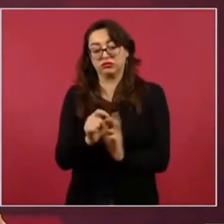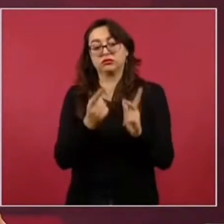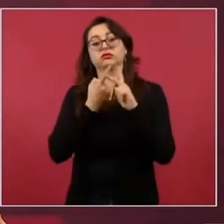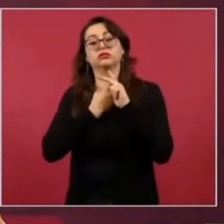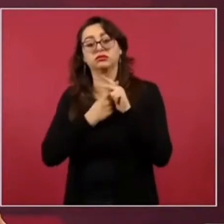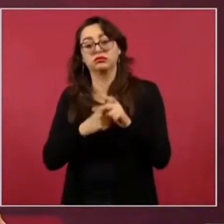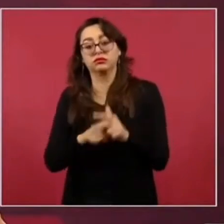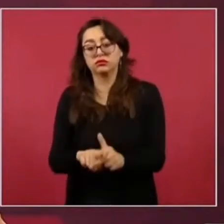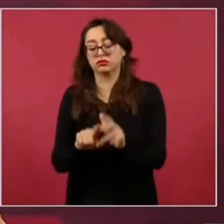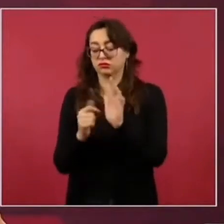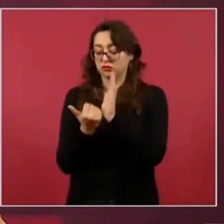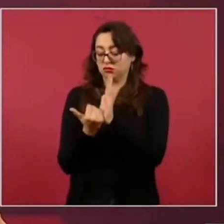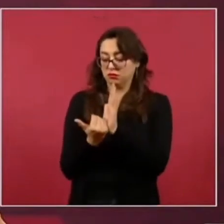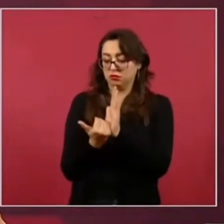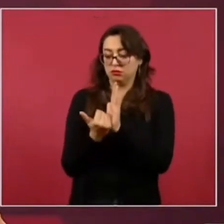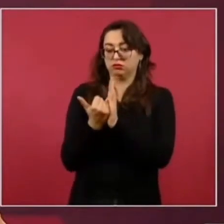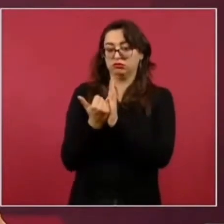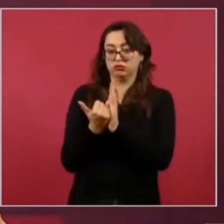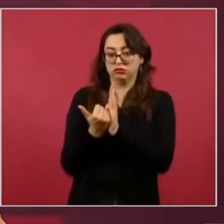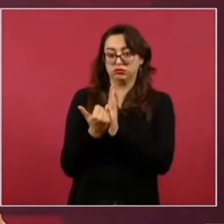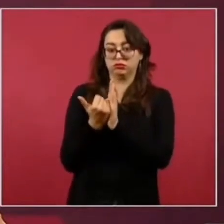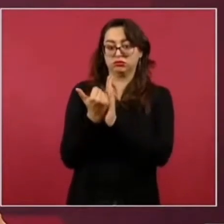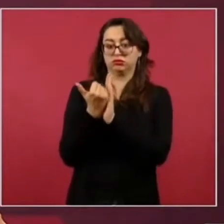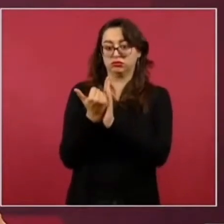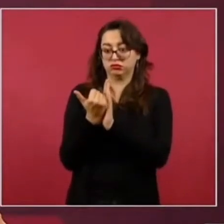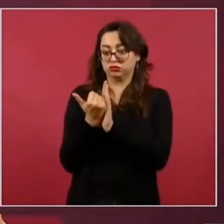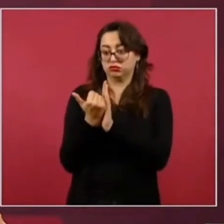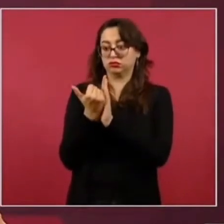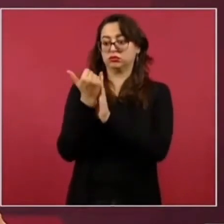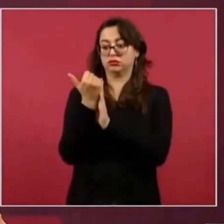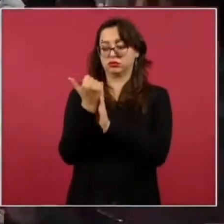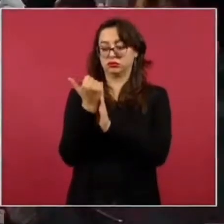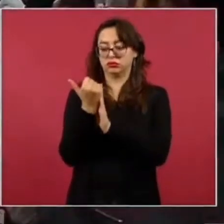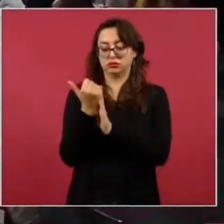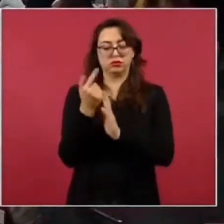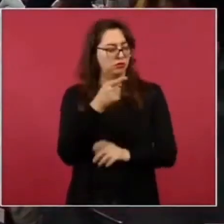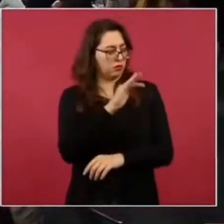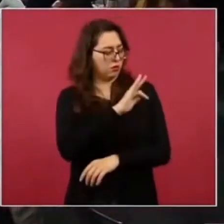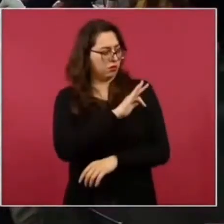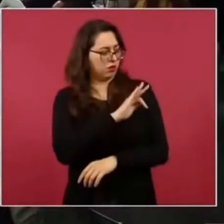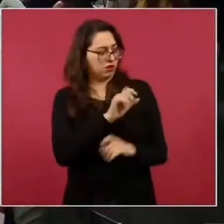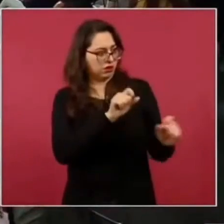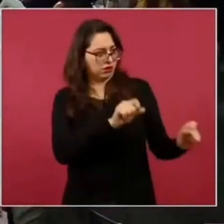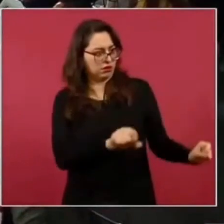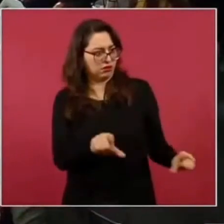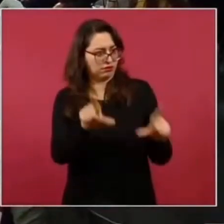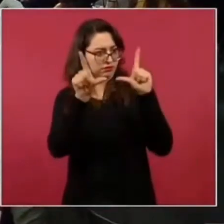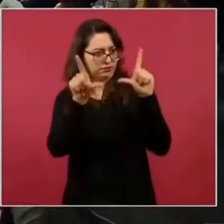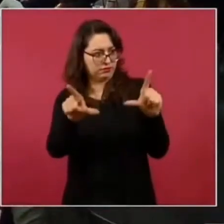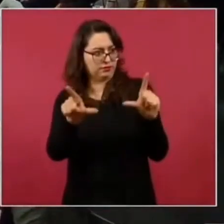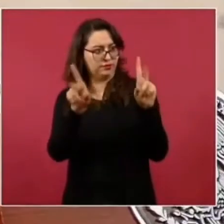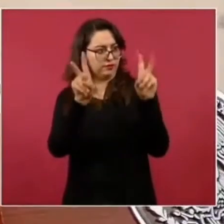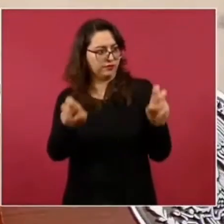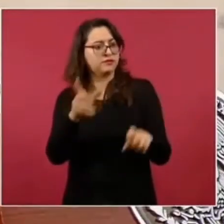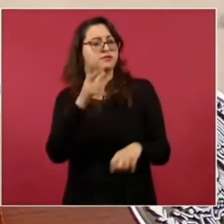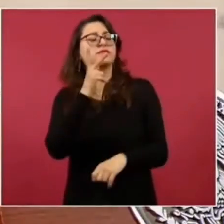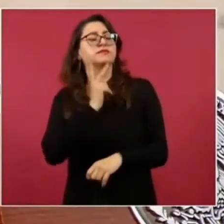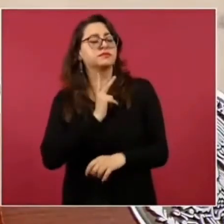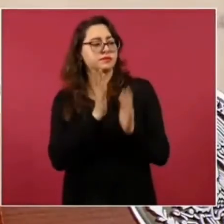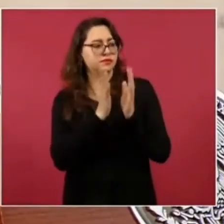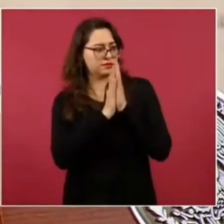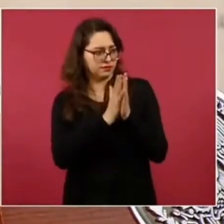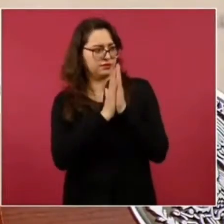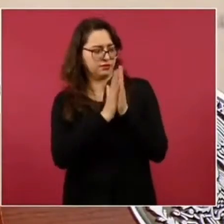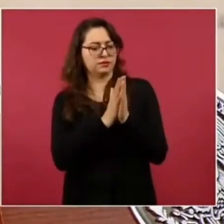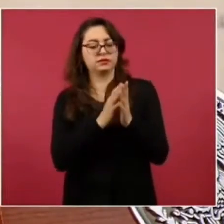y de 1.700.000, no sé si tenemos la gráfica de Pemex, de producción